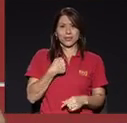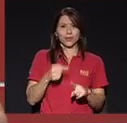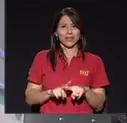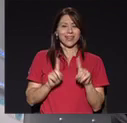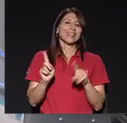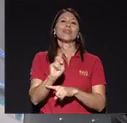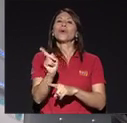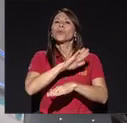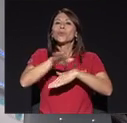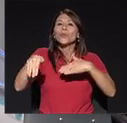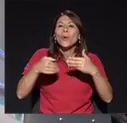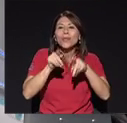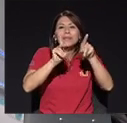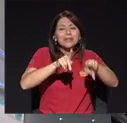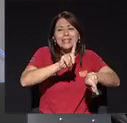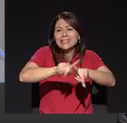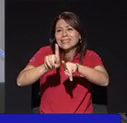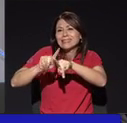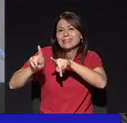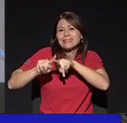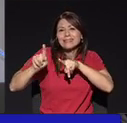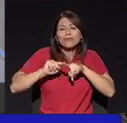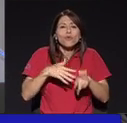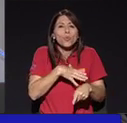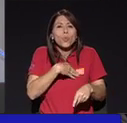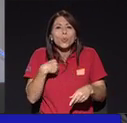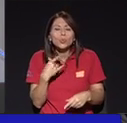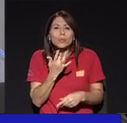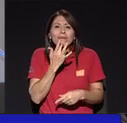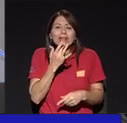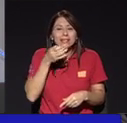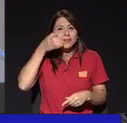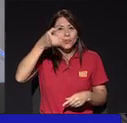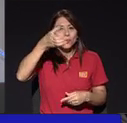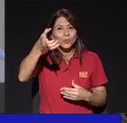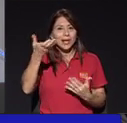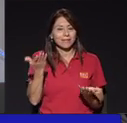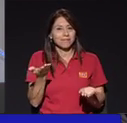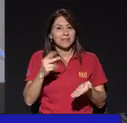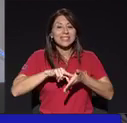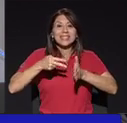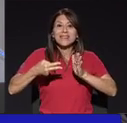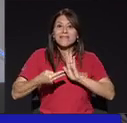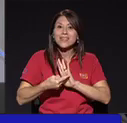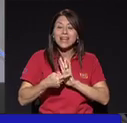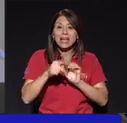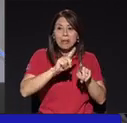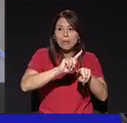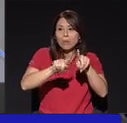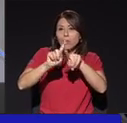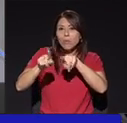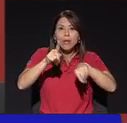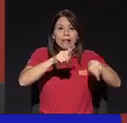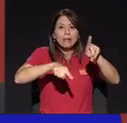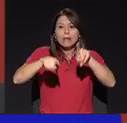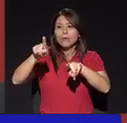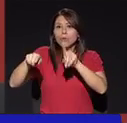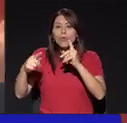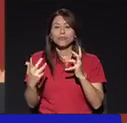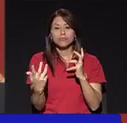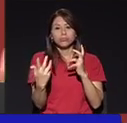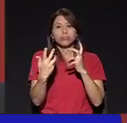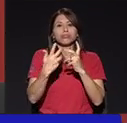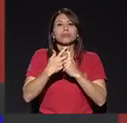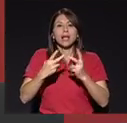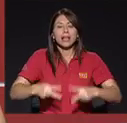somos diferentes en gustos, en preferencias, en cultura. Y desde esa visión permite esa complementariedad en la vida cotidiana,